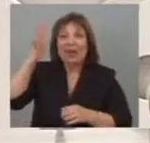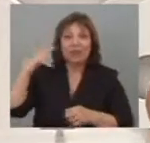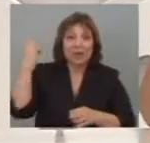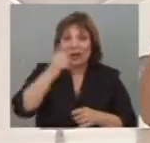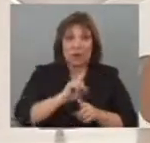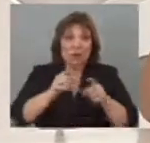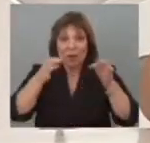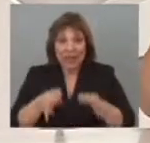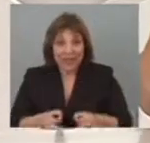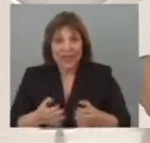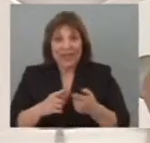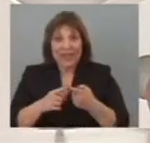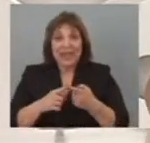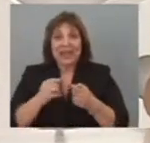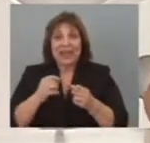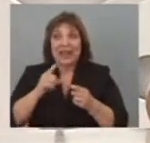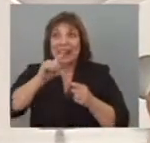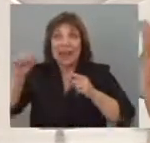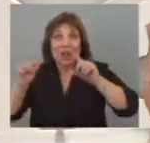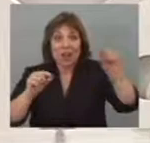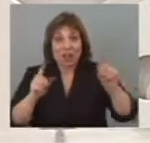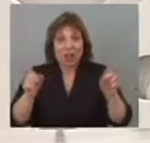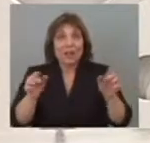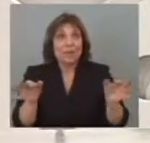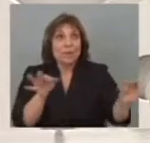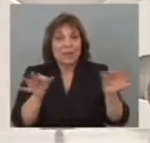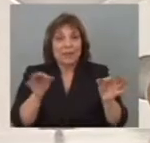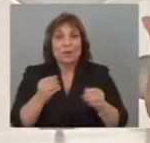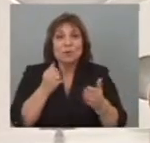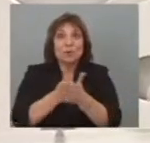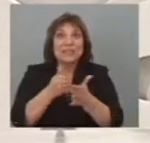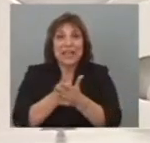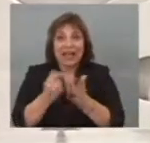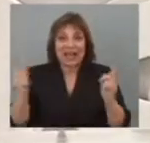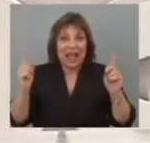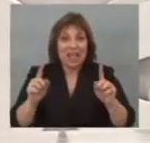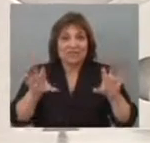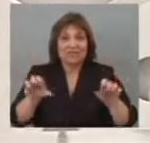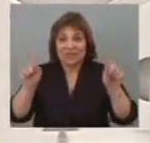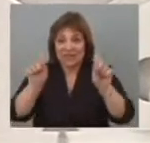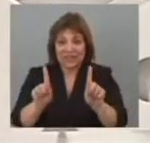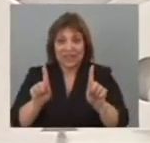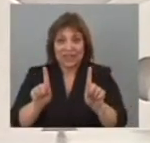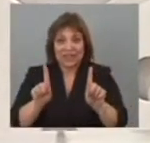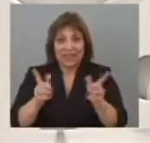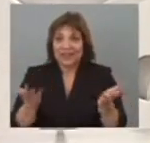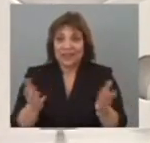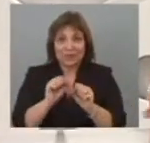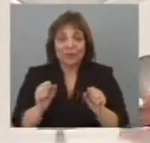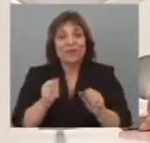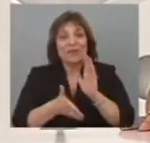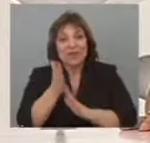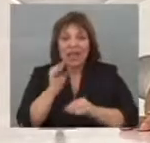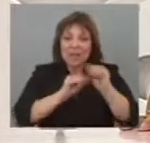puede cumplir, el radio de alejamiento entre víctima y agresor porque viven muy cerca, pero seguramente puede haber novedades de una